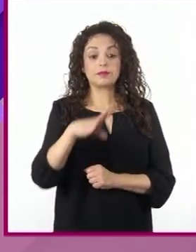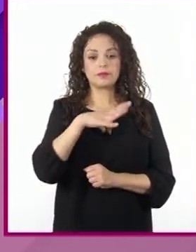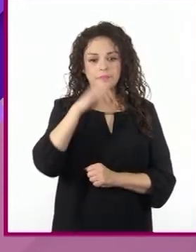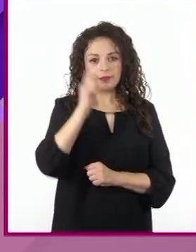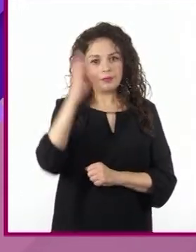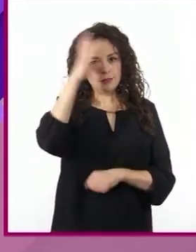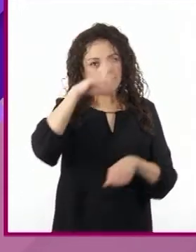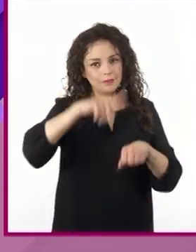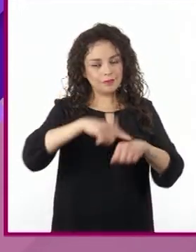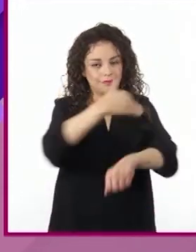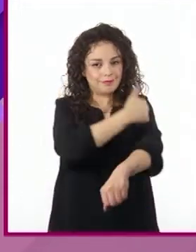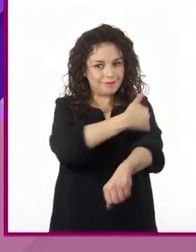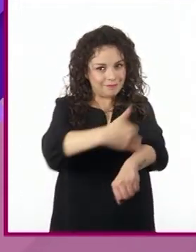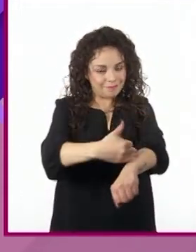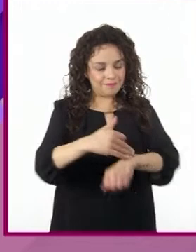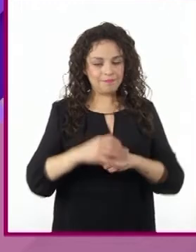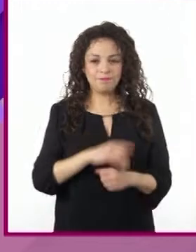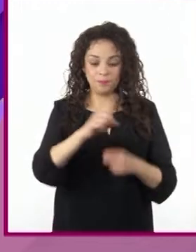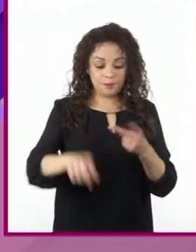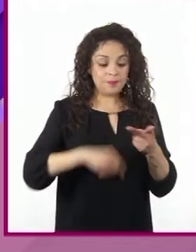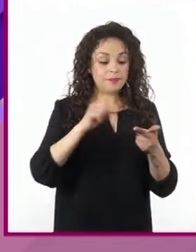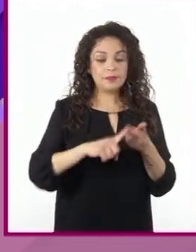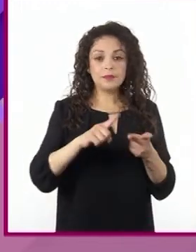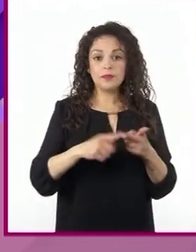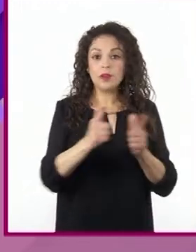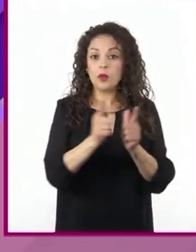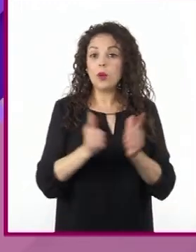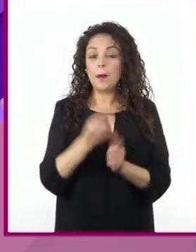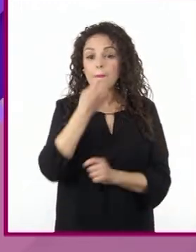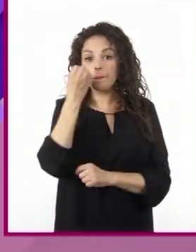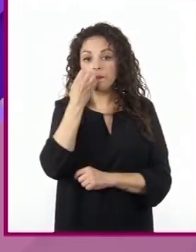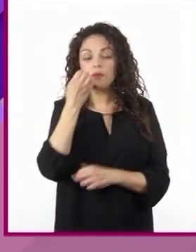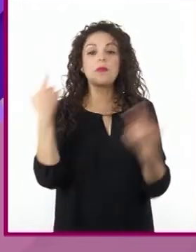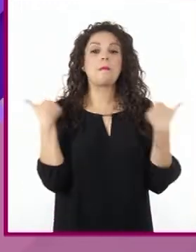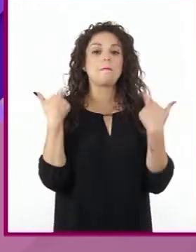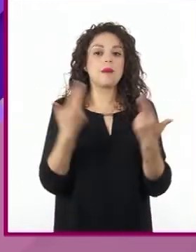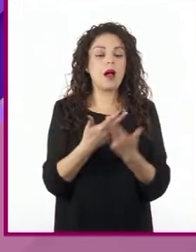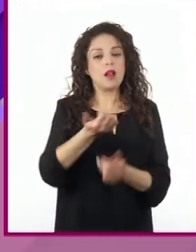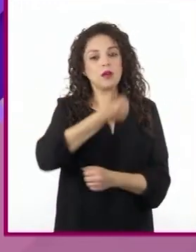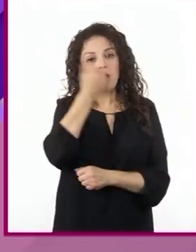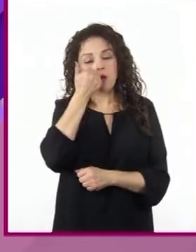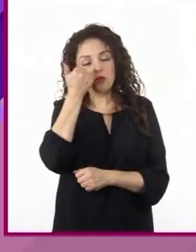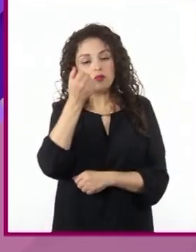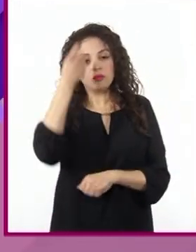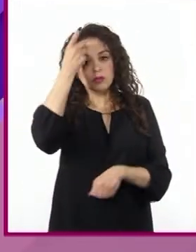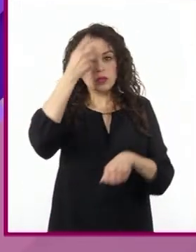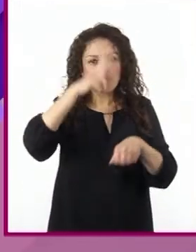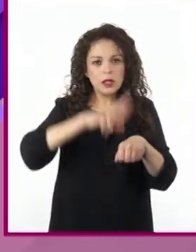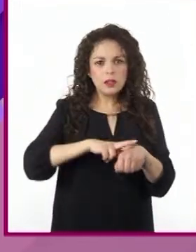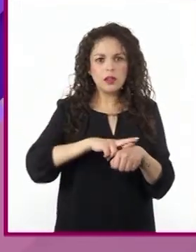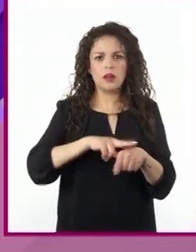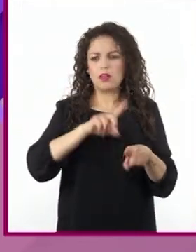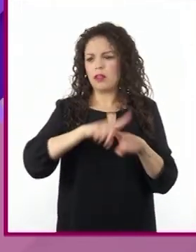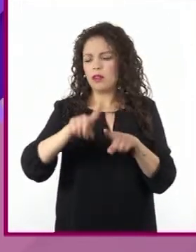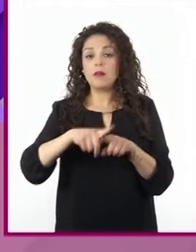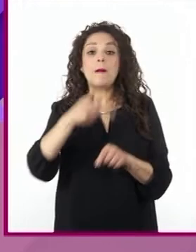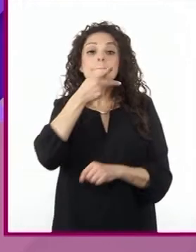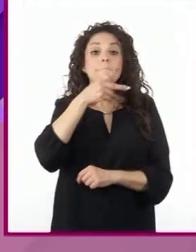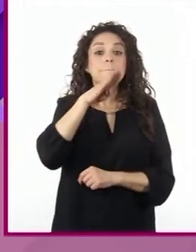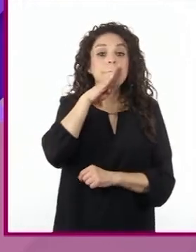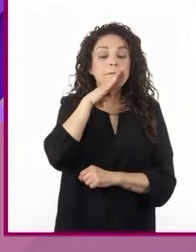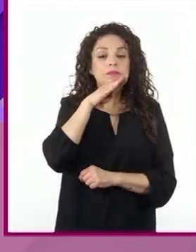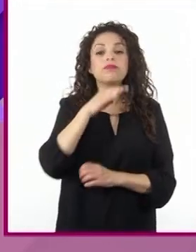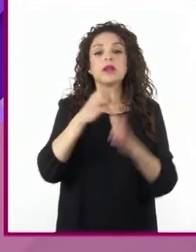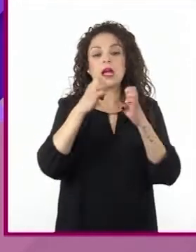de la escuela lo conforman alumnos, alumnas, docentes, directivos y padres de familia, quienes convergen en un